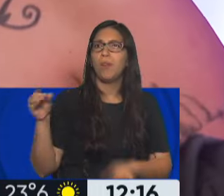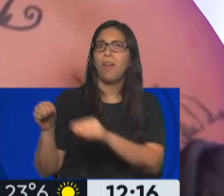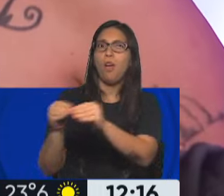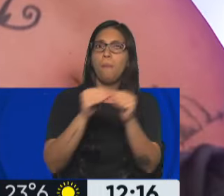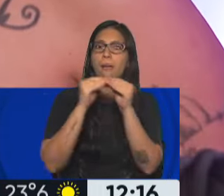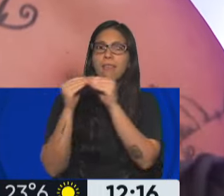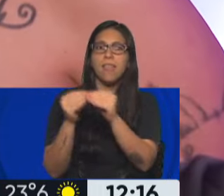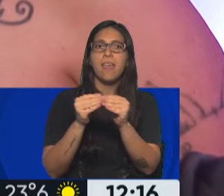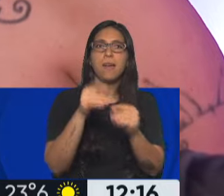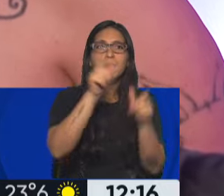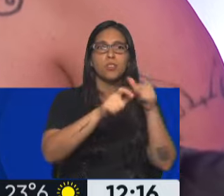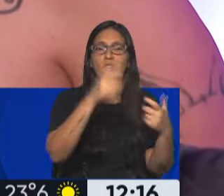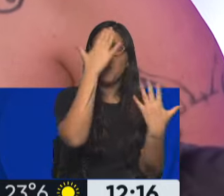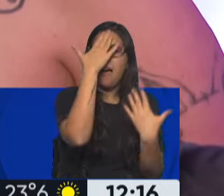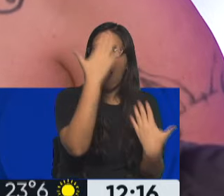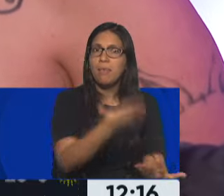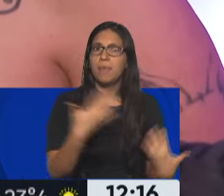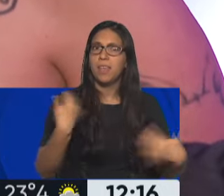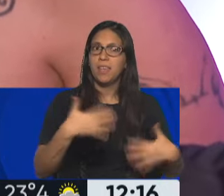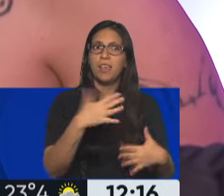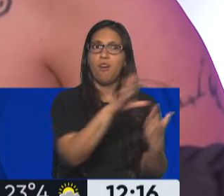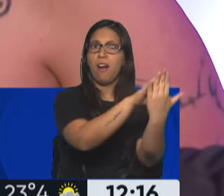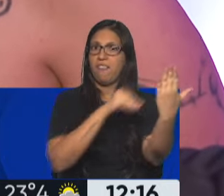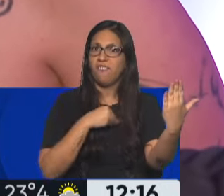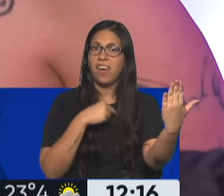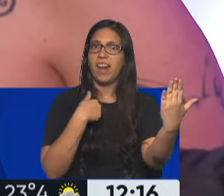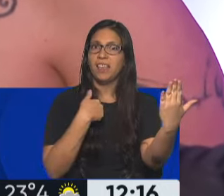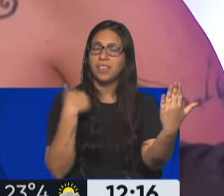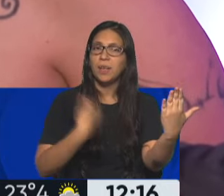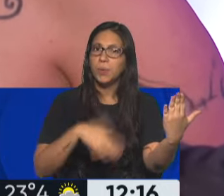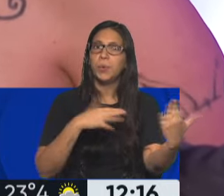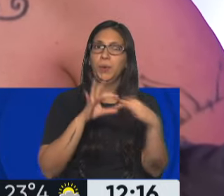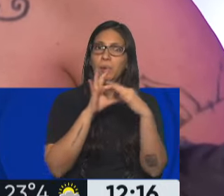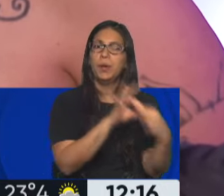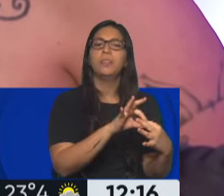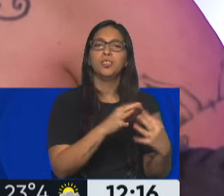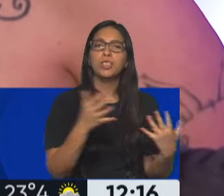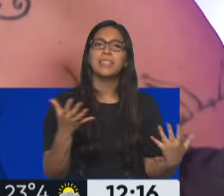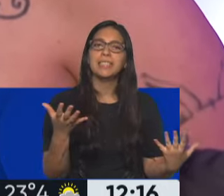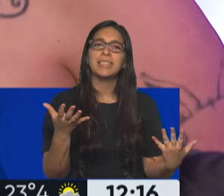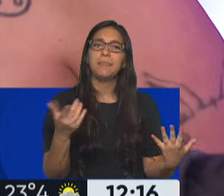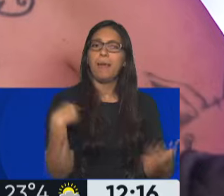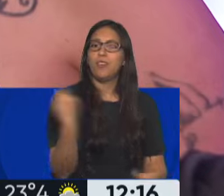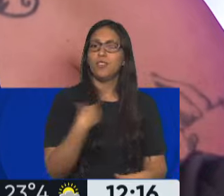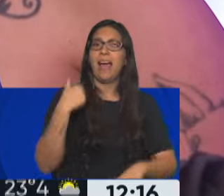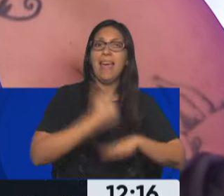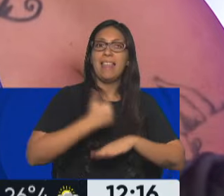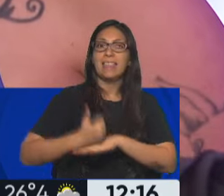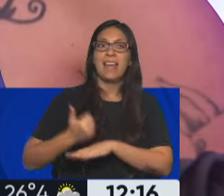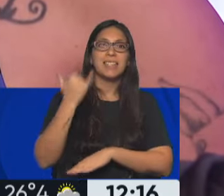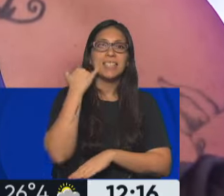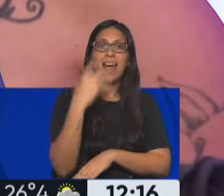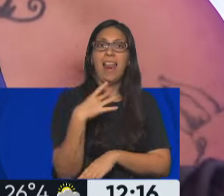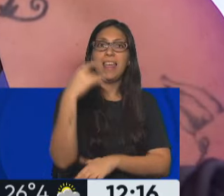y personas que admiramos mucho y son referentes en muchos sentidos. Así que para nosotras estar nominadas ya